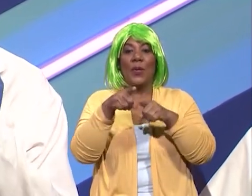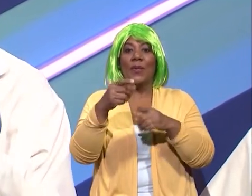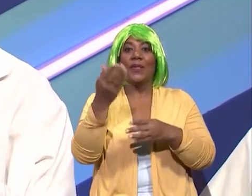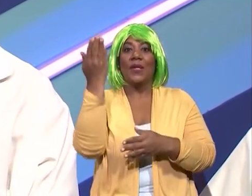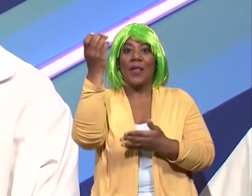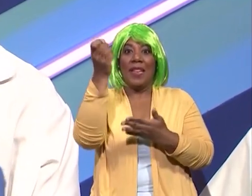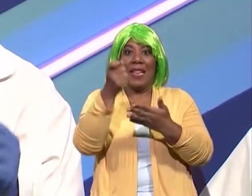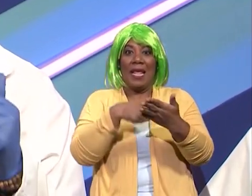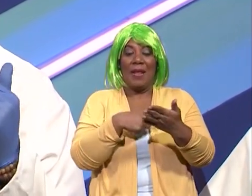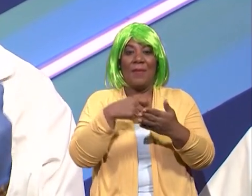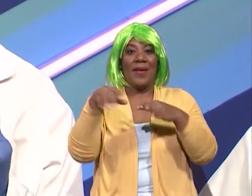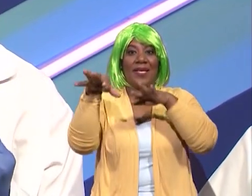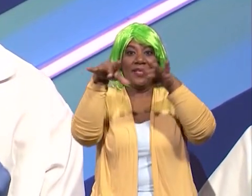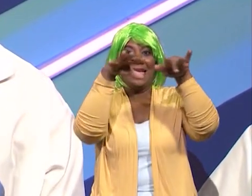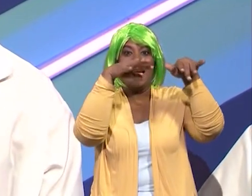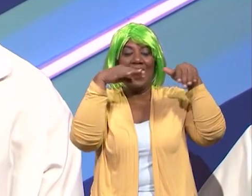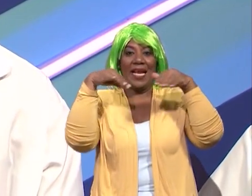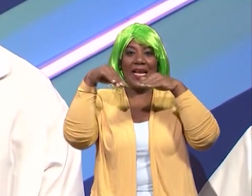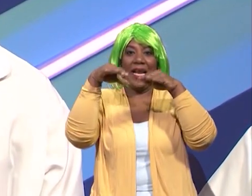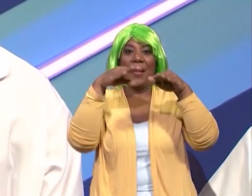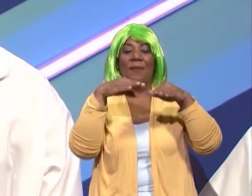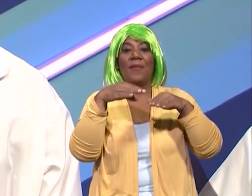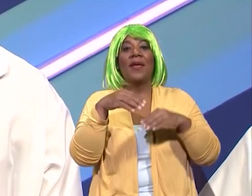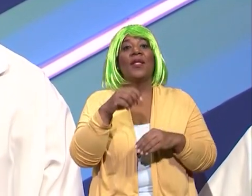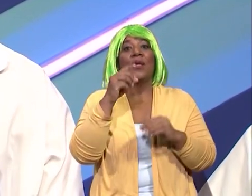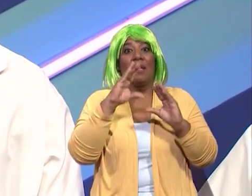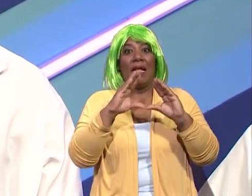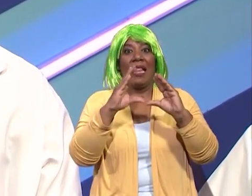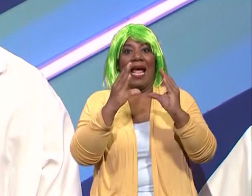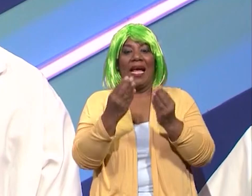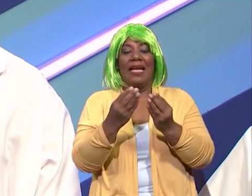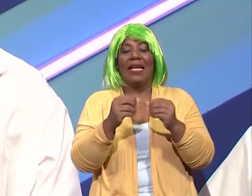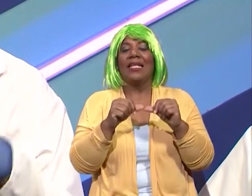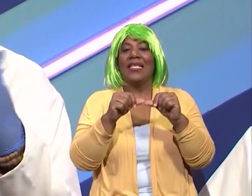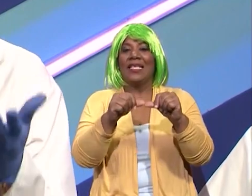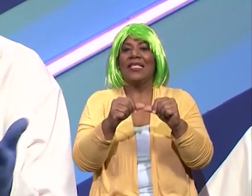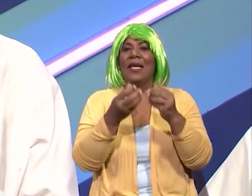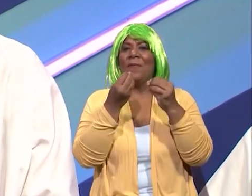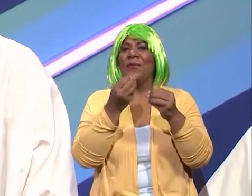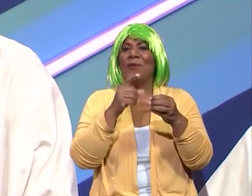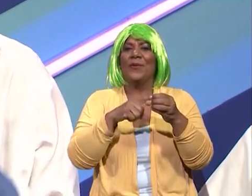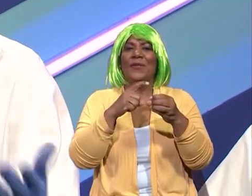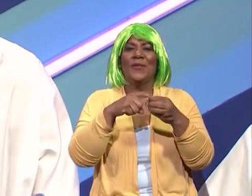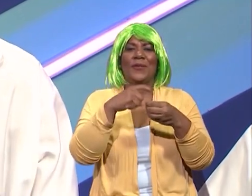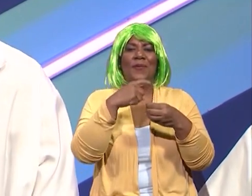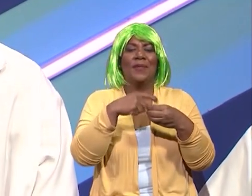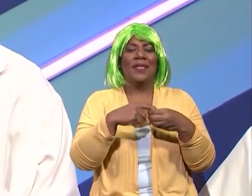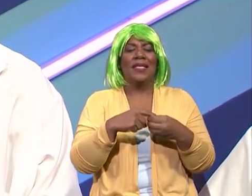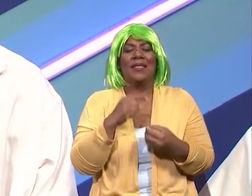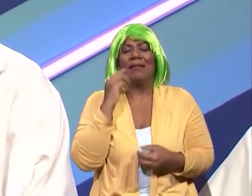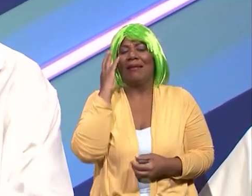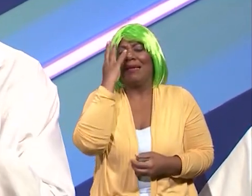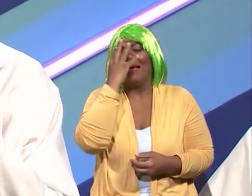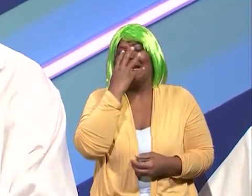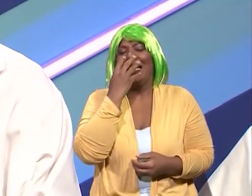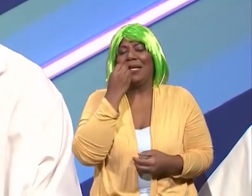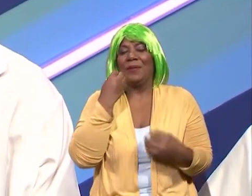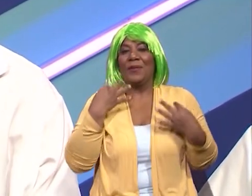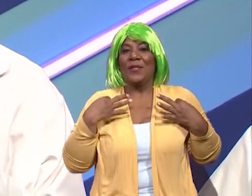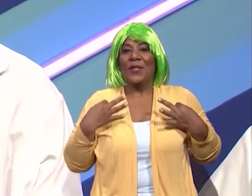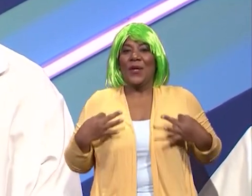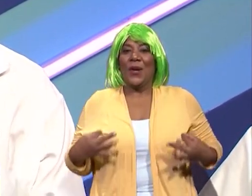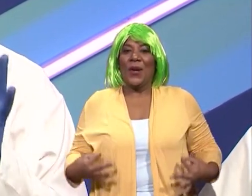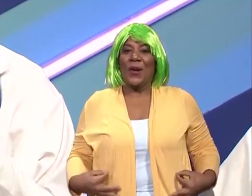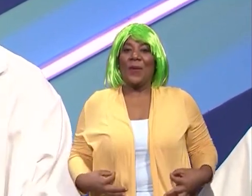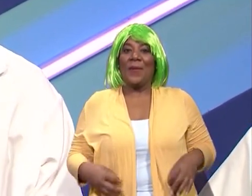naturales que presentamos atrás en otras clases. Y estos participantes nos traen estos espectaculares vestidos y